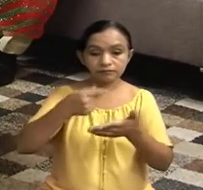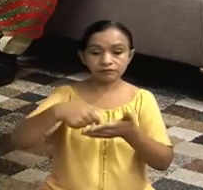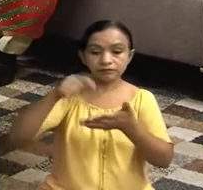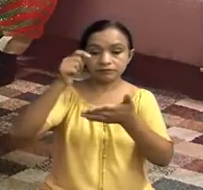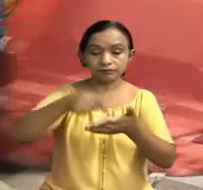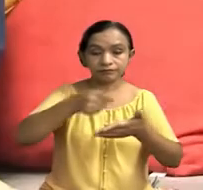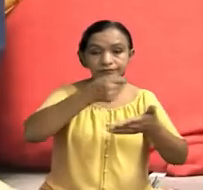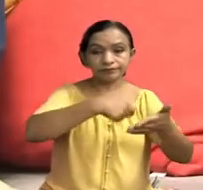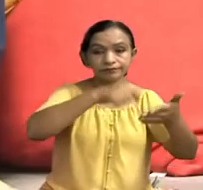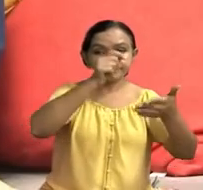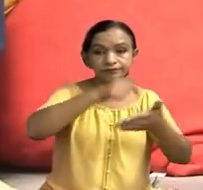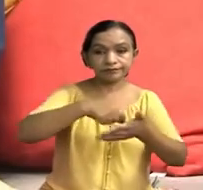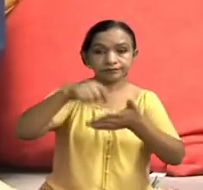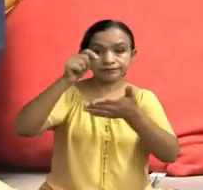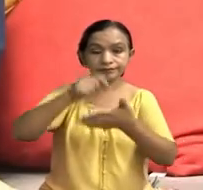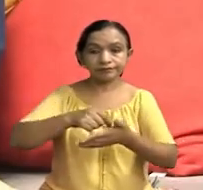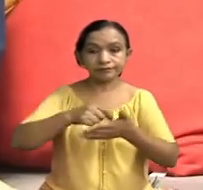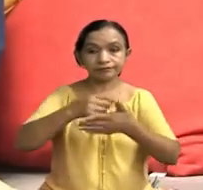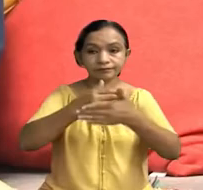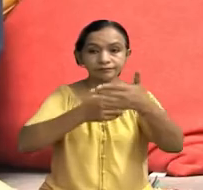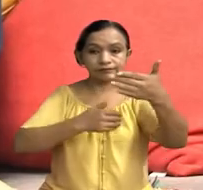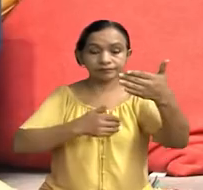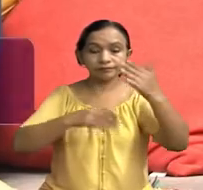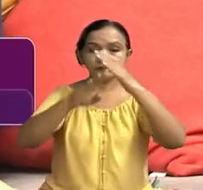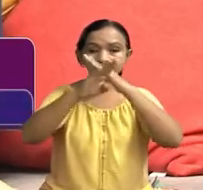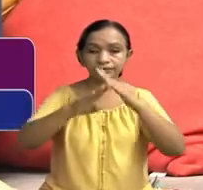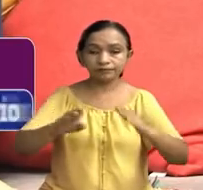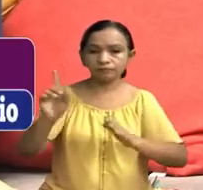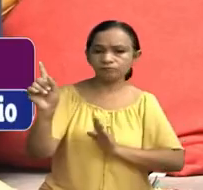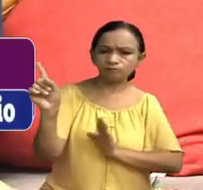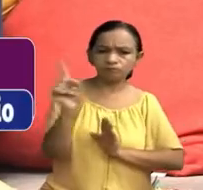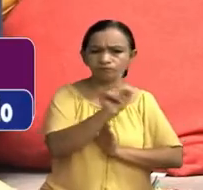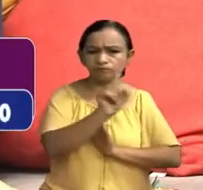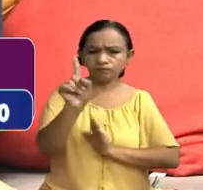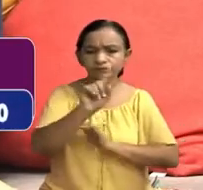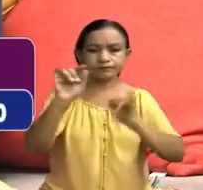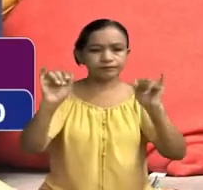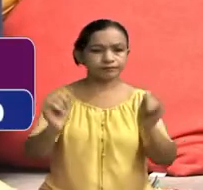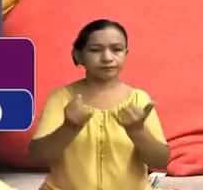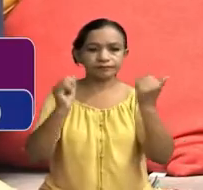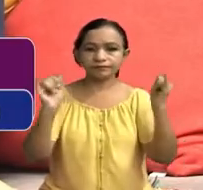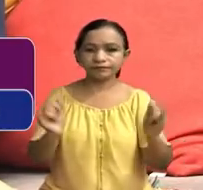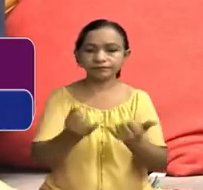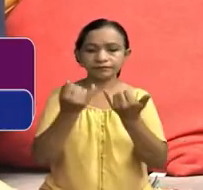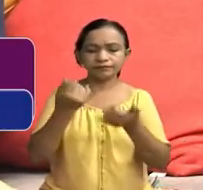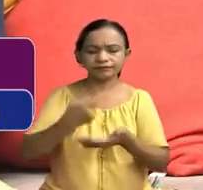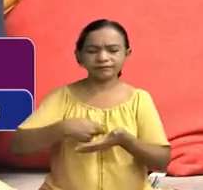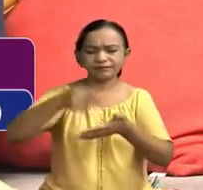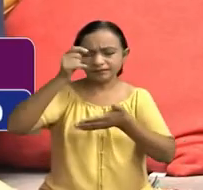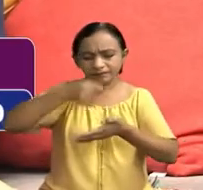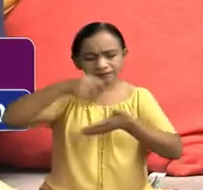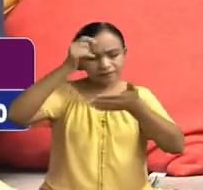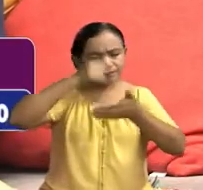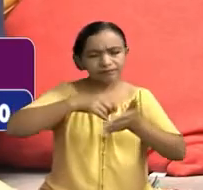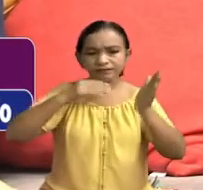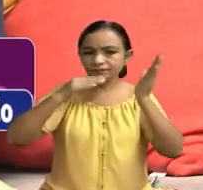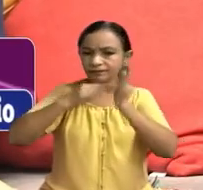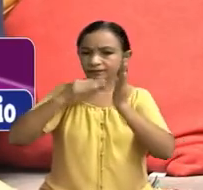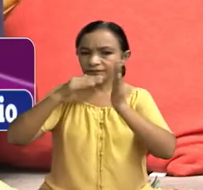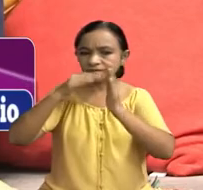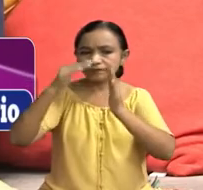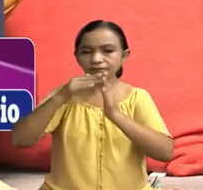¿verdad?, de la proclama con la paz no se juega. Con esos millones de firmas que se van a levantar, con